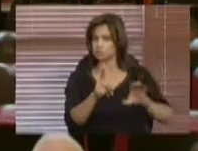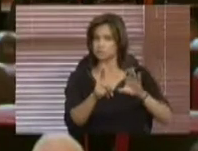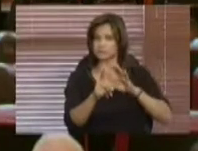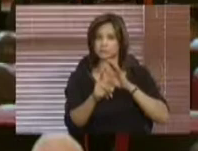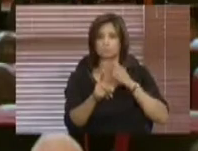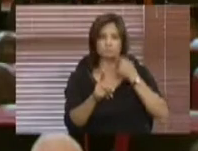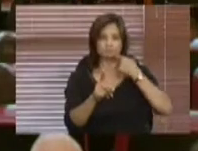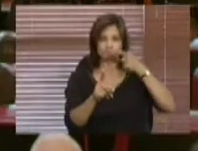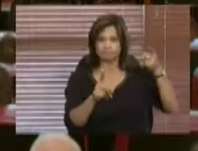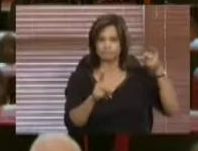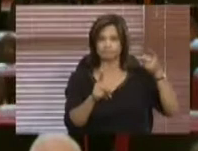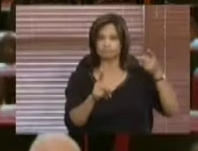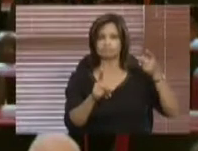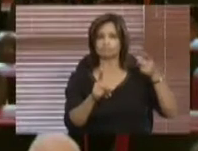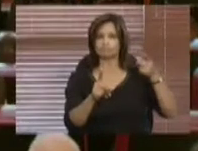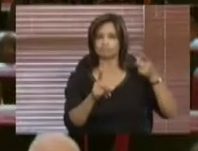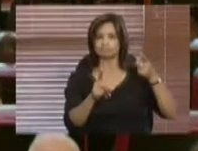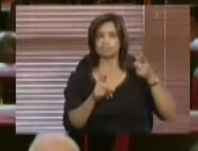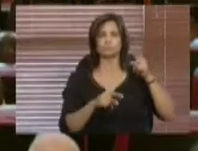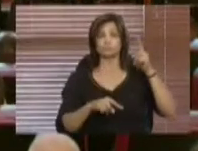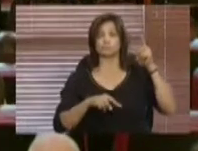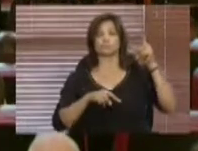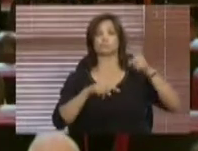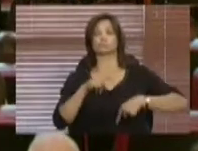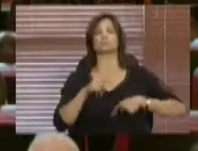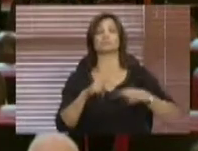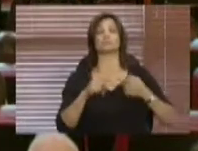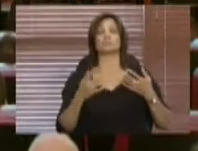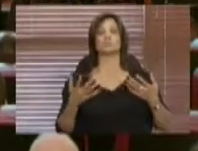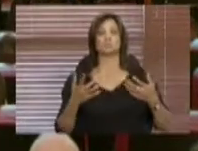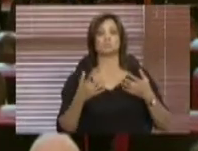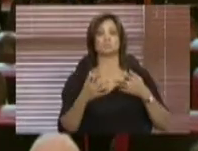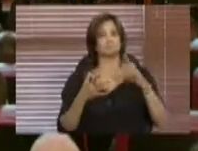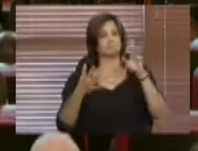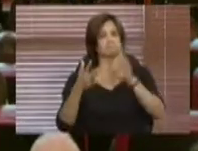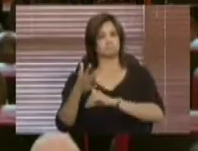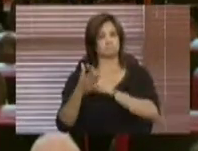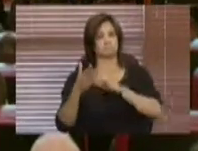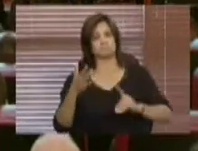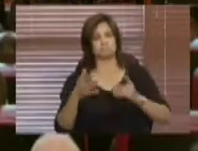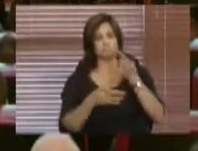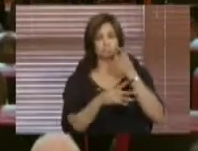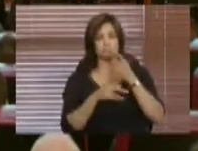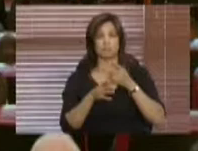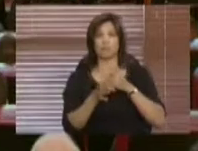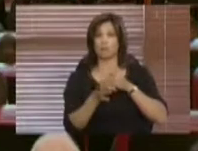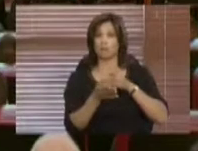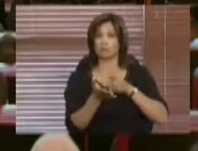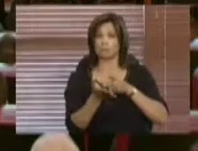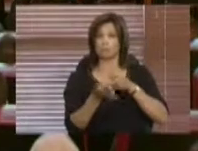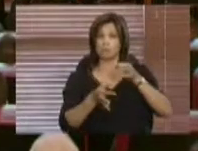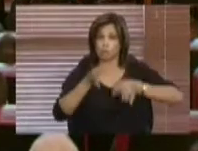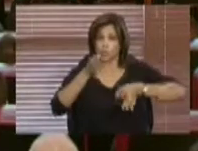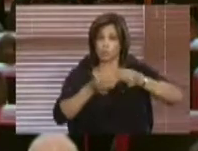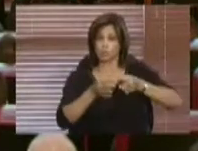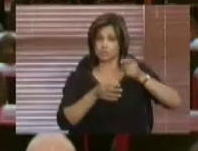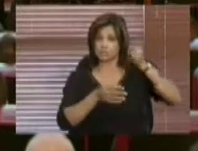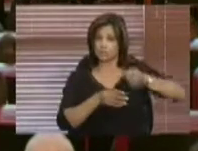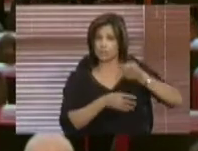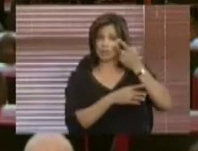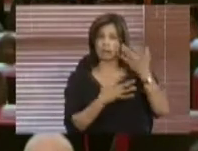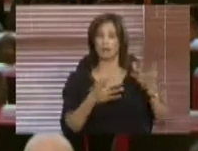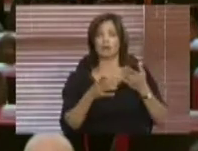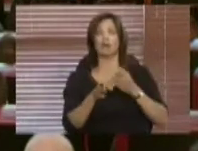actuaciones. No se puede, por ejemplo, desmeritar en abstracto la idoneidad de los jueces en atención a